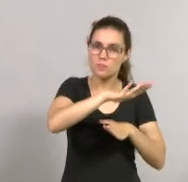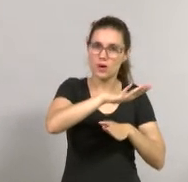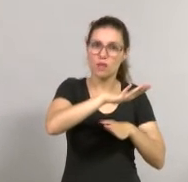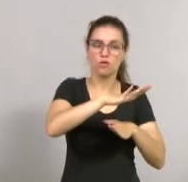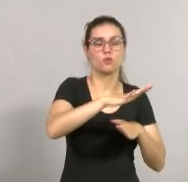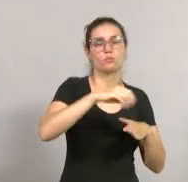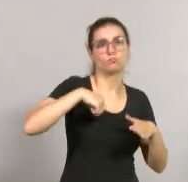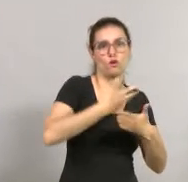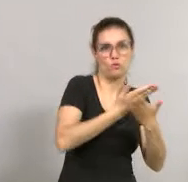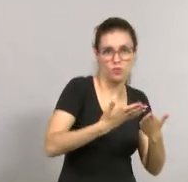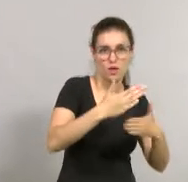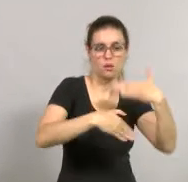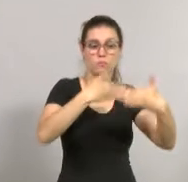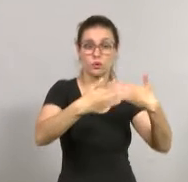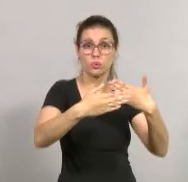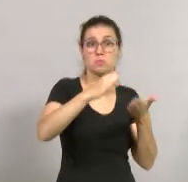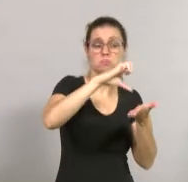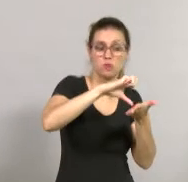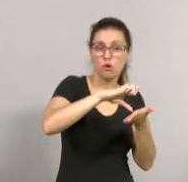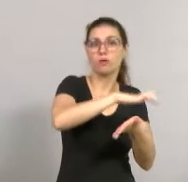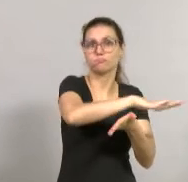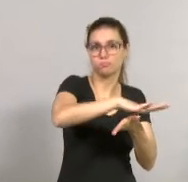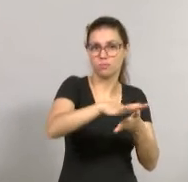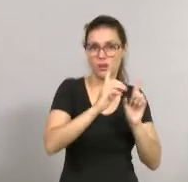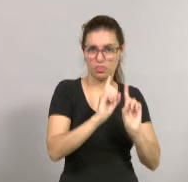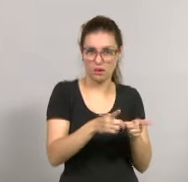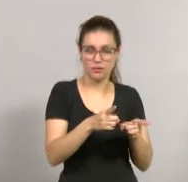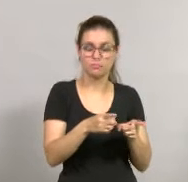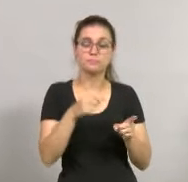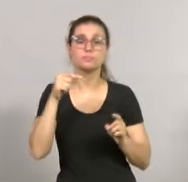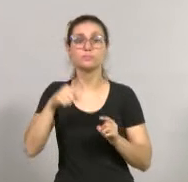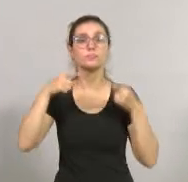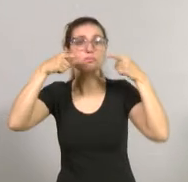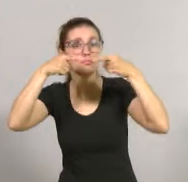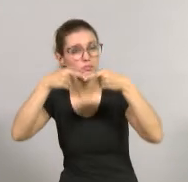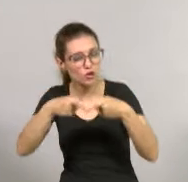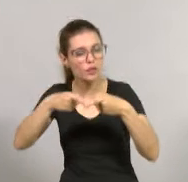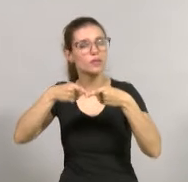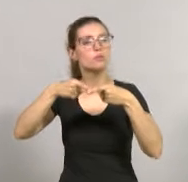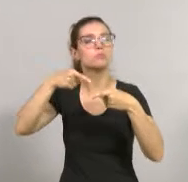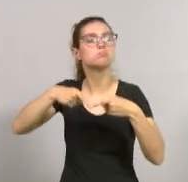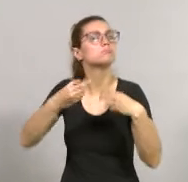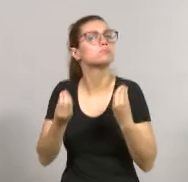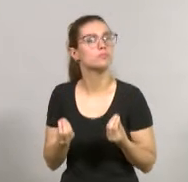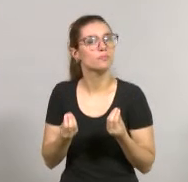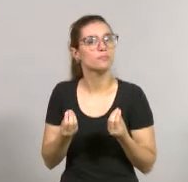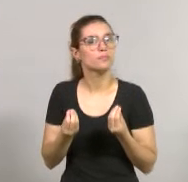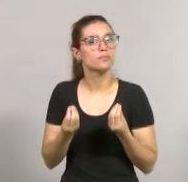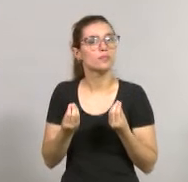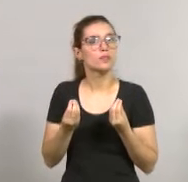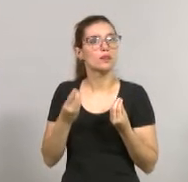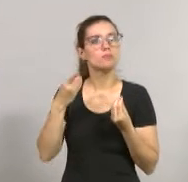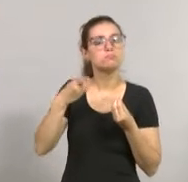regional. Además, se pretende, se busca, y eso es lo que justamente estamos generando,